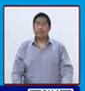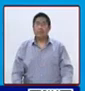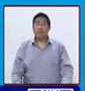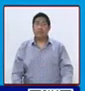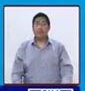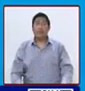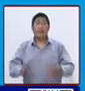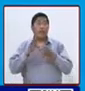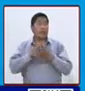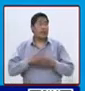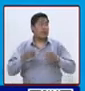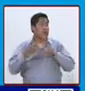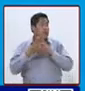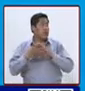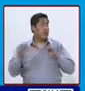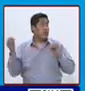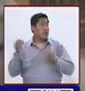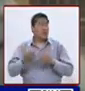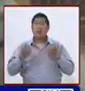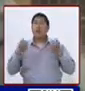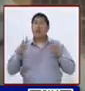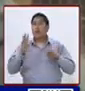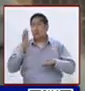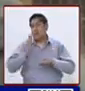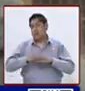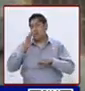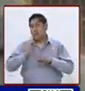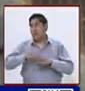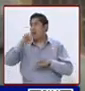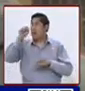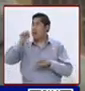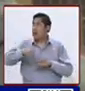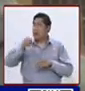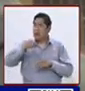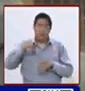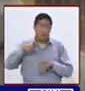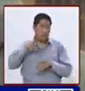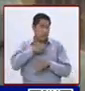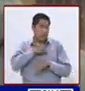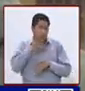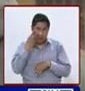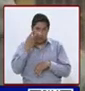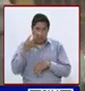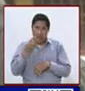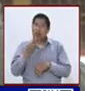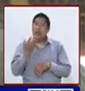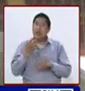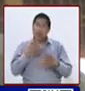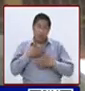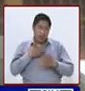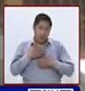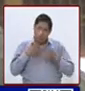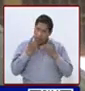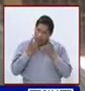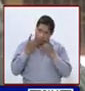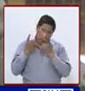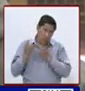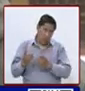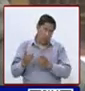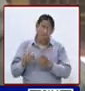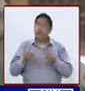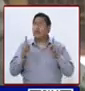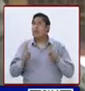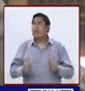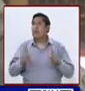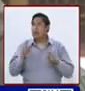Le comento que ya se está tomando cartas en el asunto, sí, como usted bien dice, hay reclamos, hay denuncias de